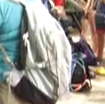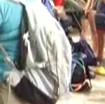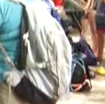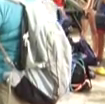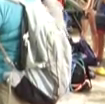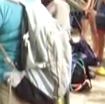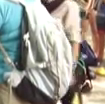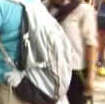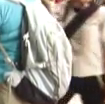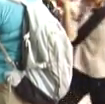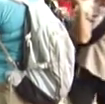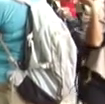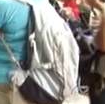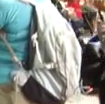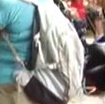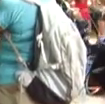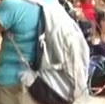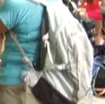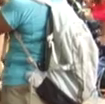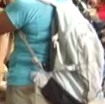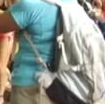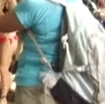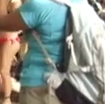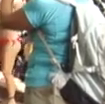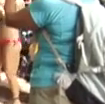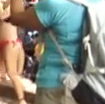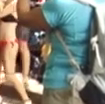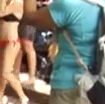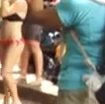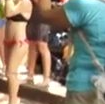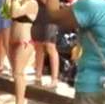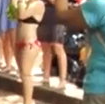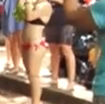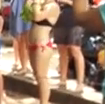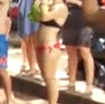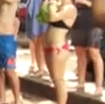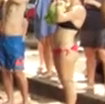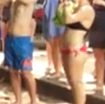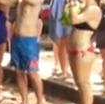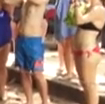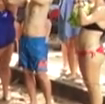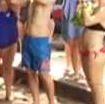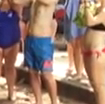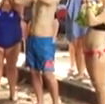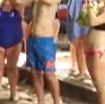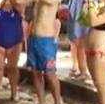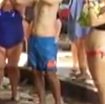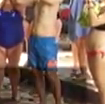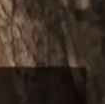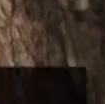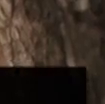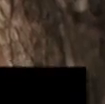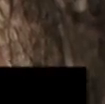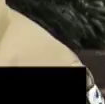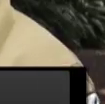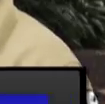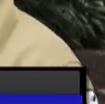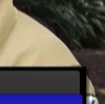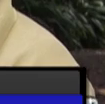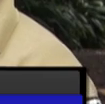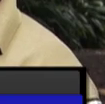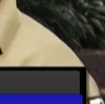fotografías, pero esto afecta negativamente los hábitos de los animales silvestres. Bueno, la